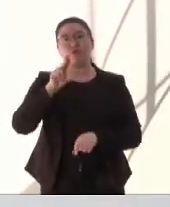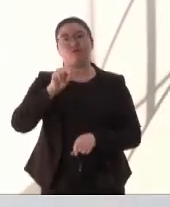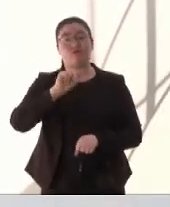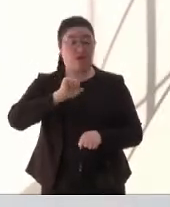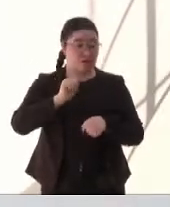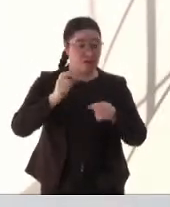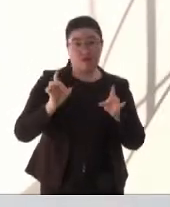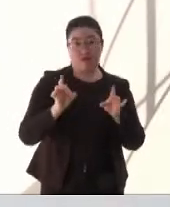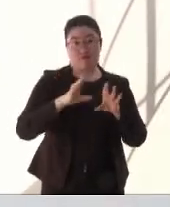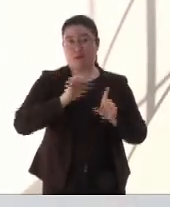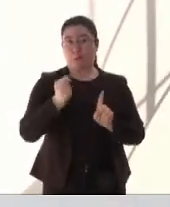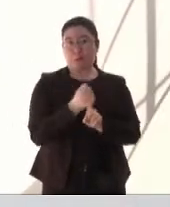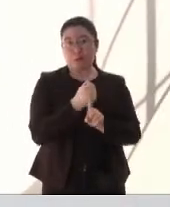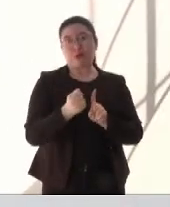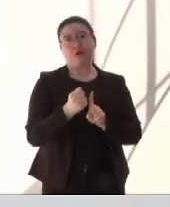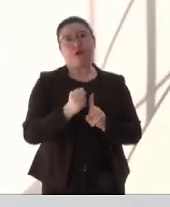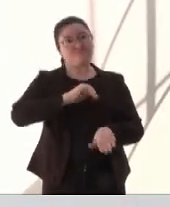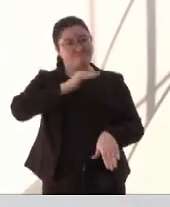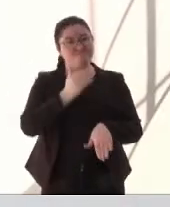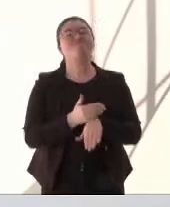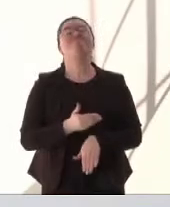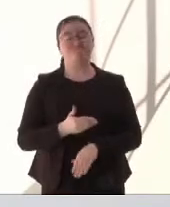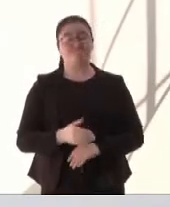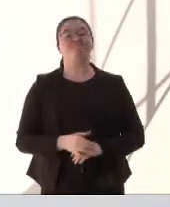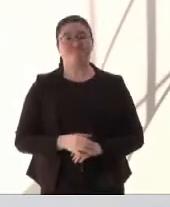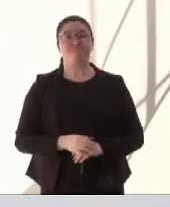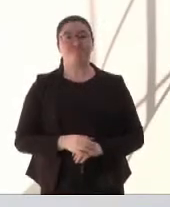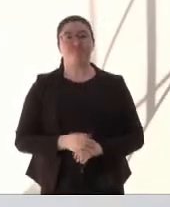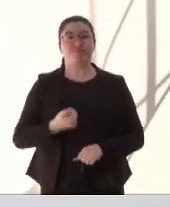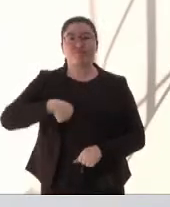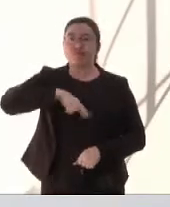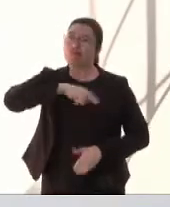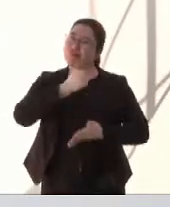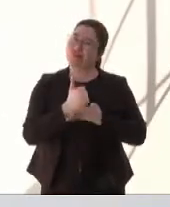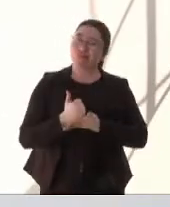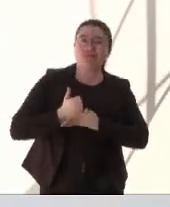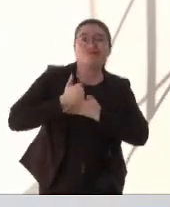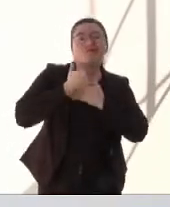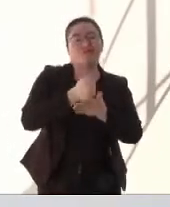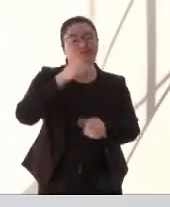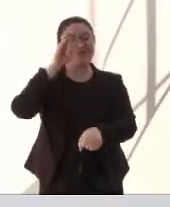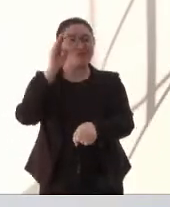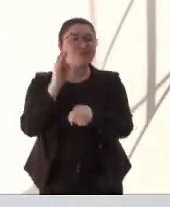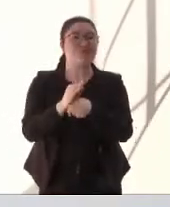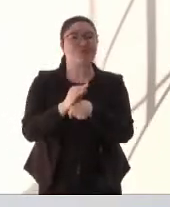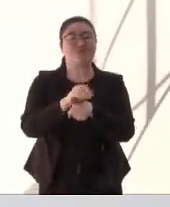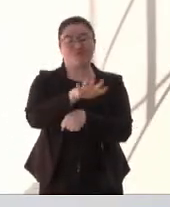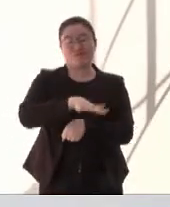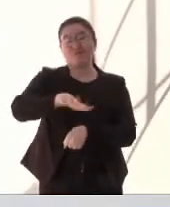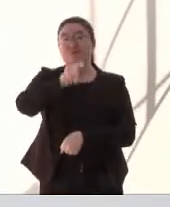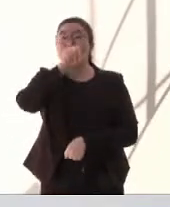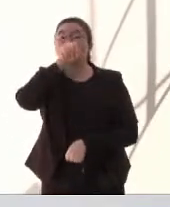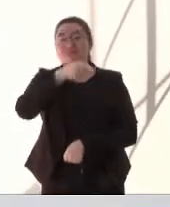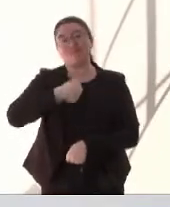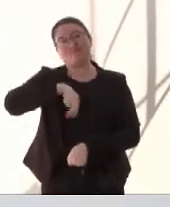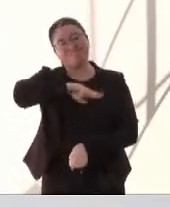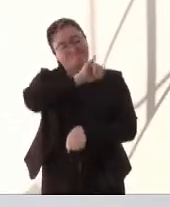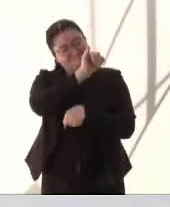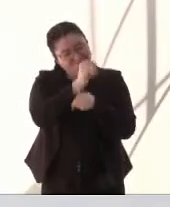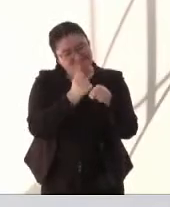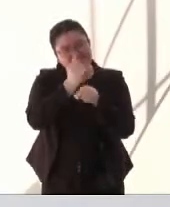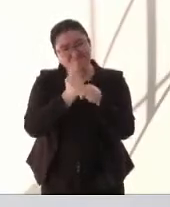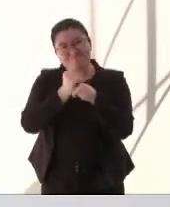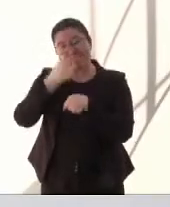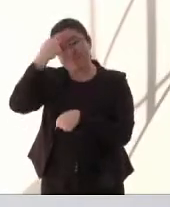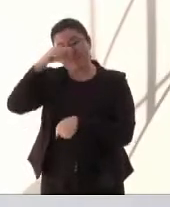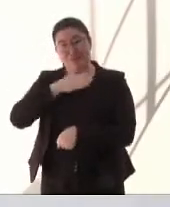impune. Estamos preparadas para ayudarlas, para protegerlas, para investigar y para abrirles las puertas de la